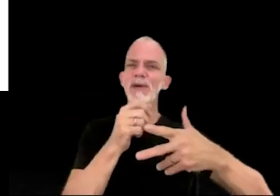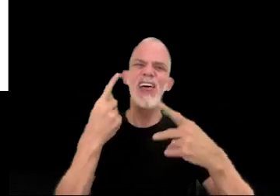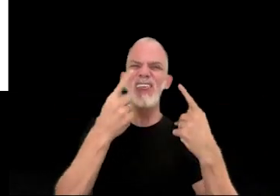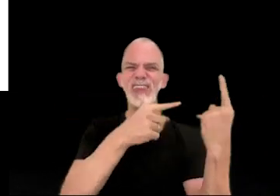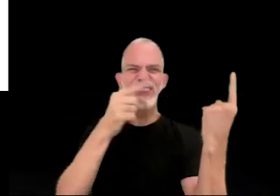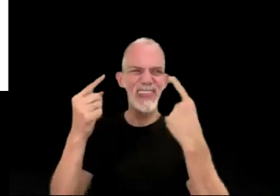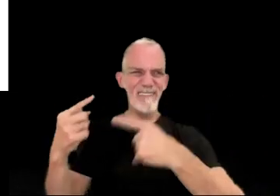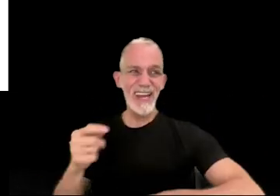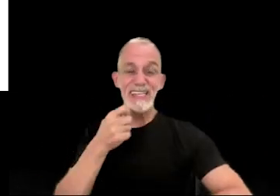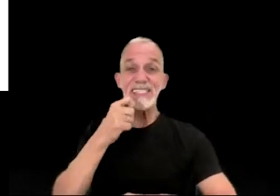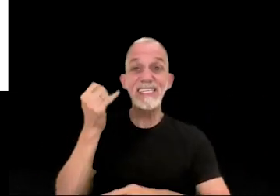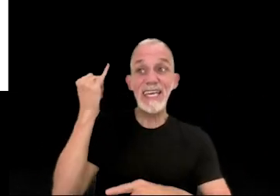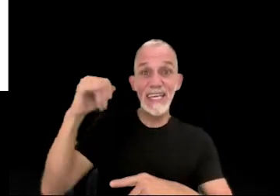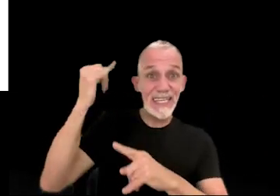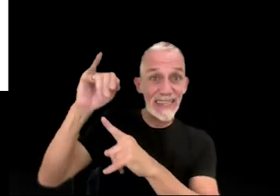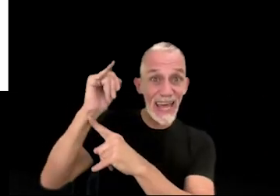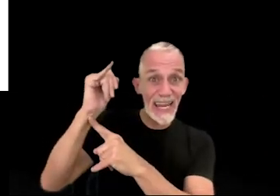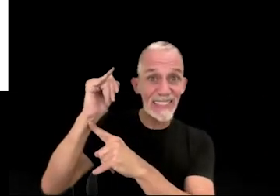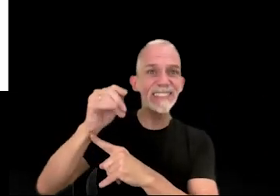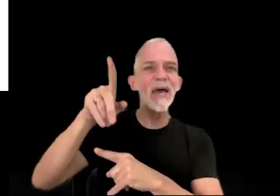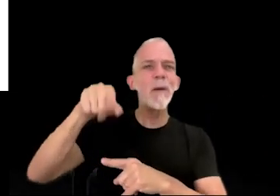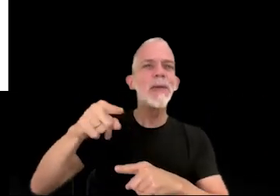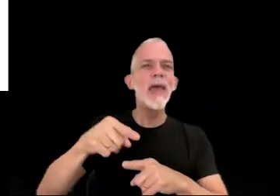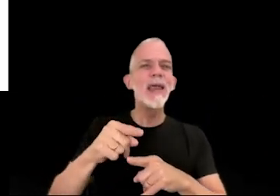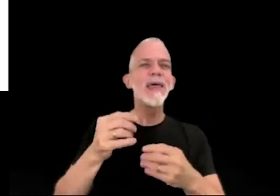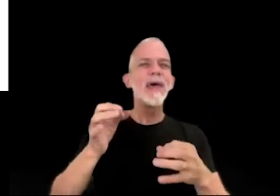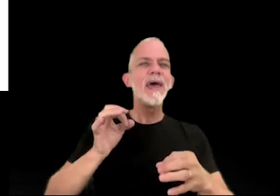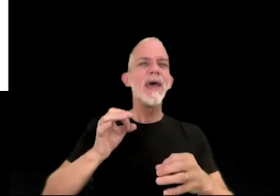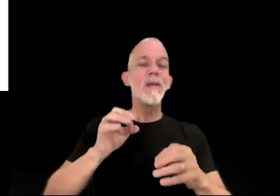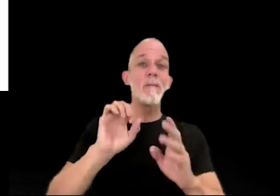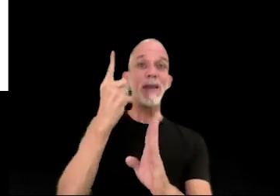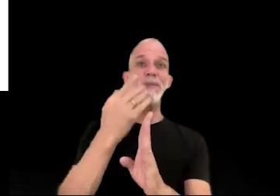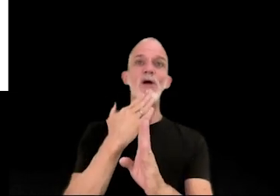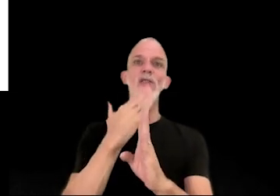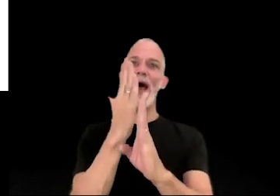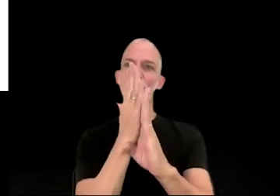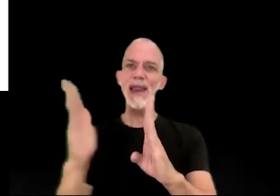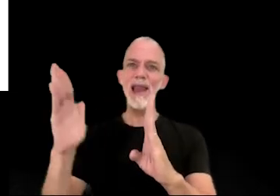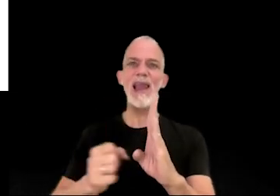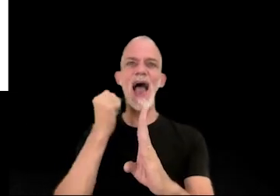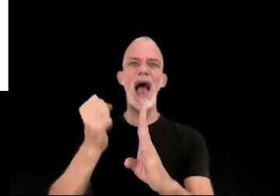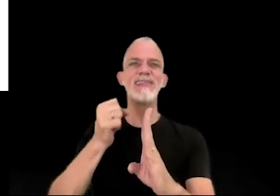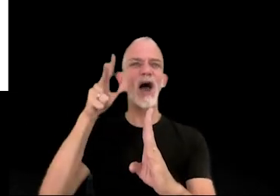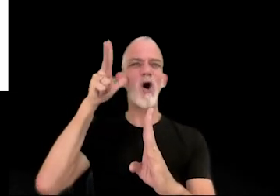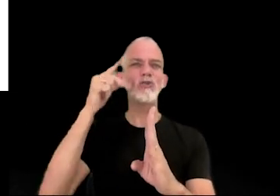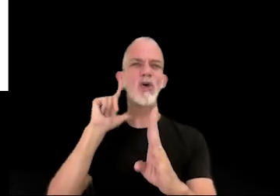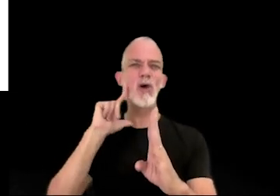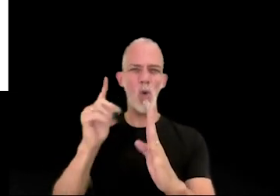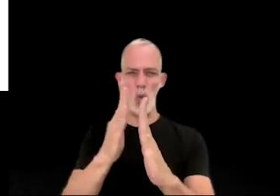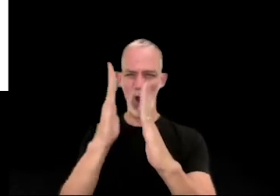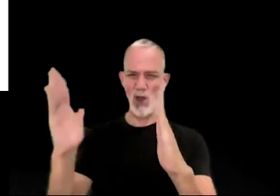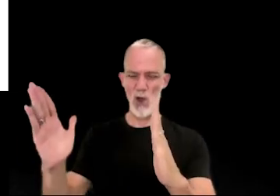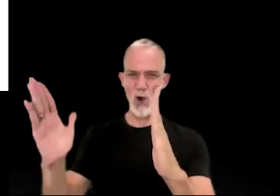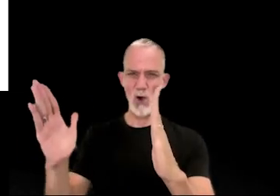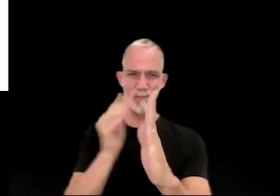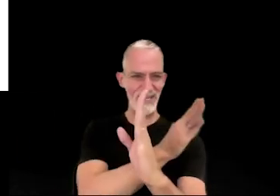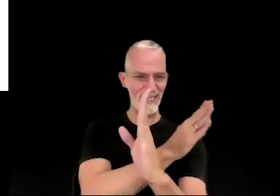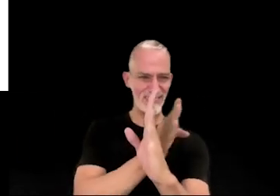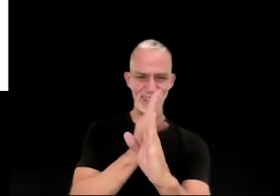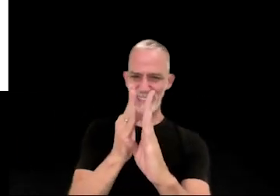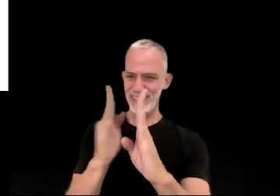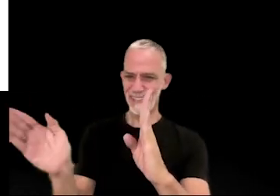está regularizado desde el periodo 1 del 4 al 9 de julio. Acá tenemos que